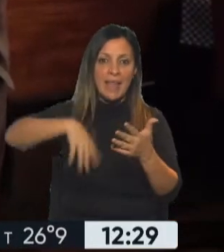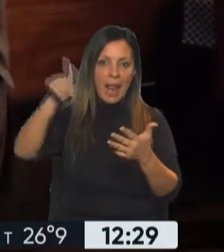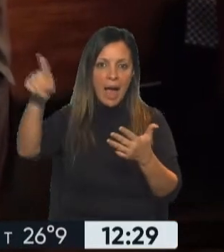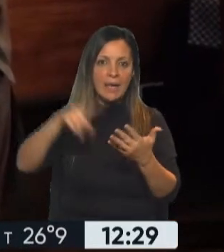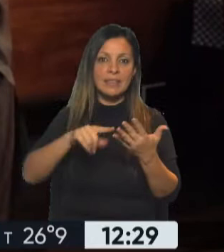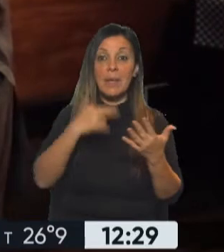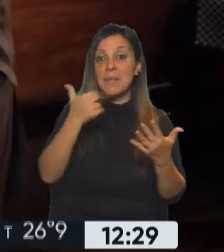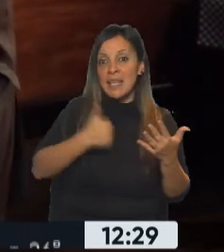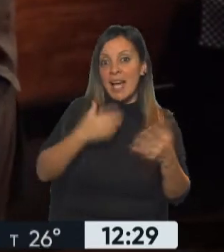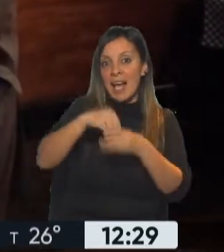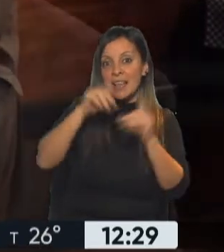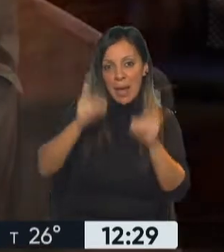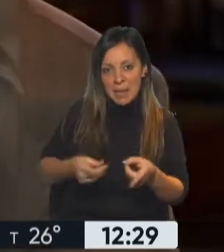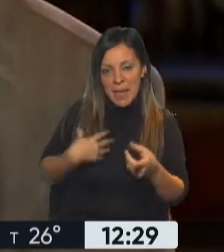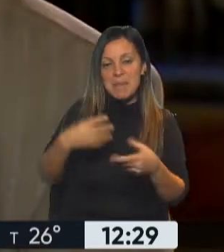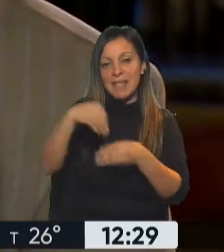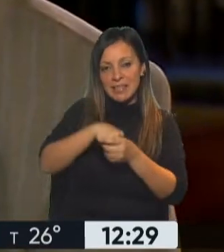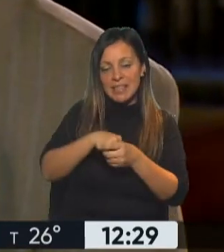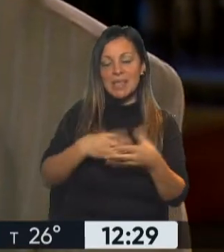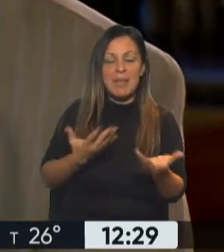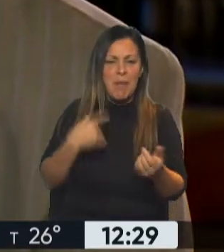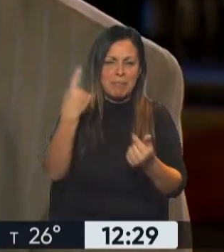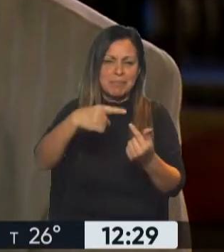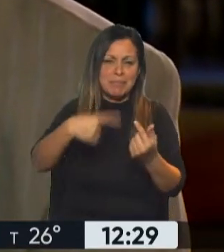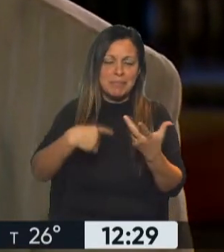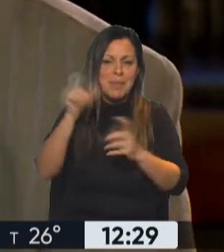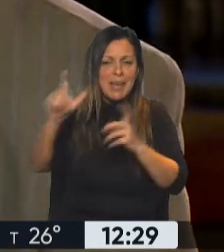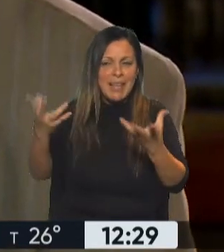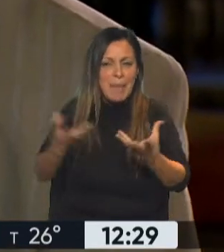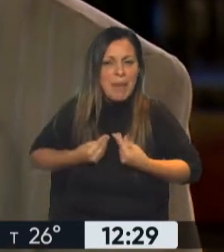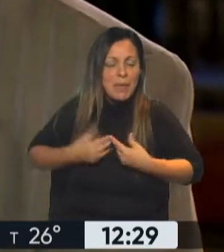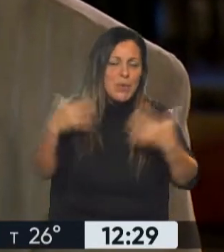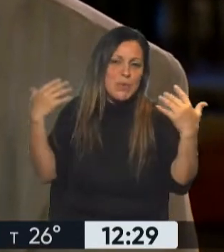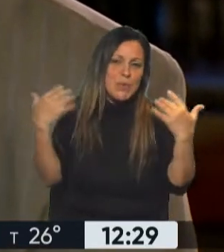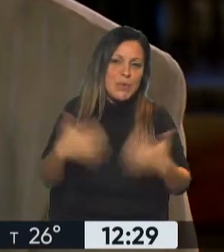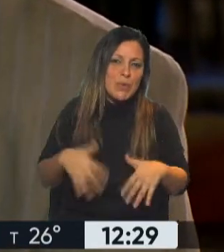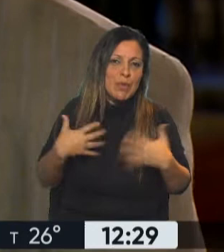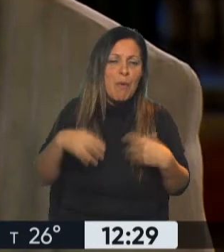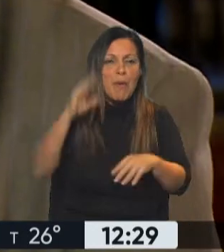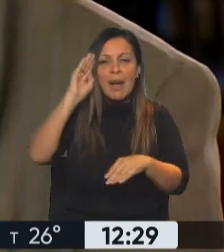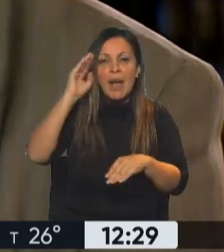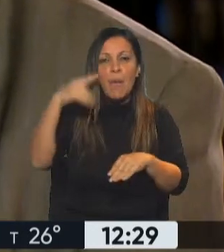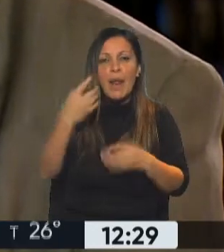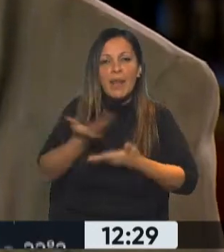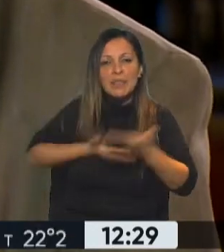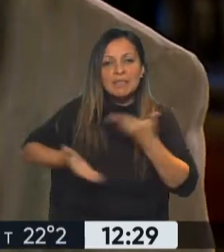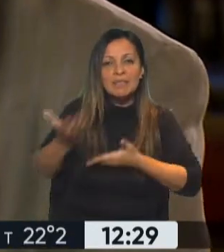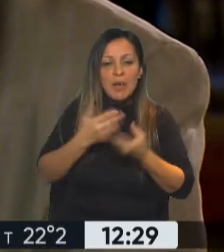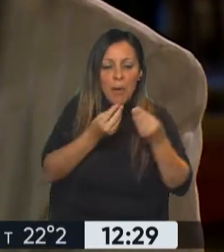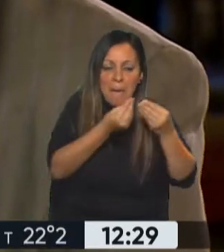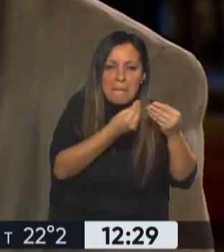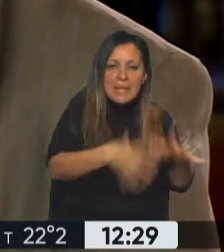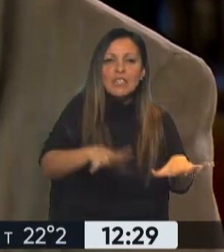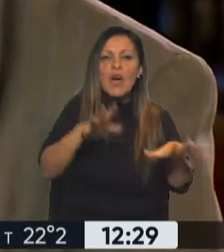mi hija Wiranda Johansen. Así que no, tengo como, me llevo como muchos recuerdos también de cómo empezó